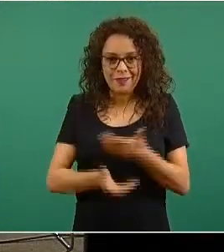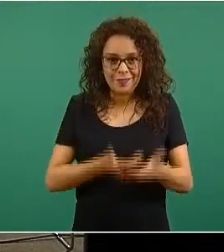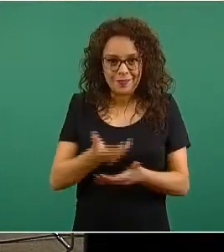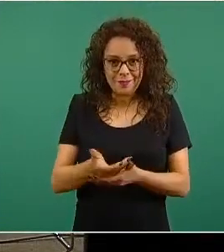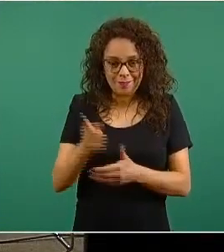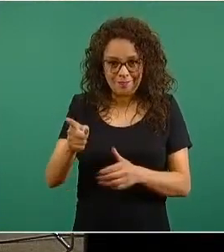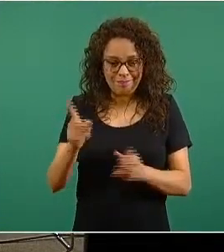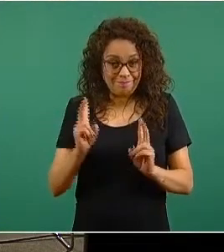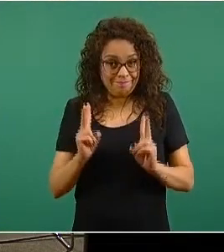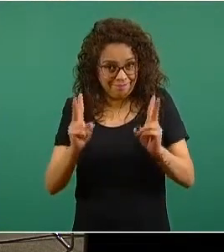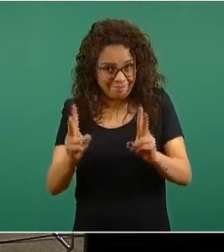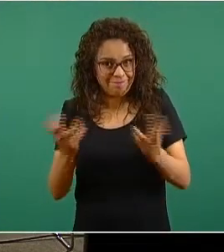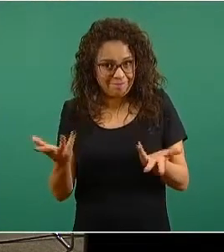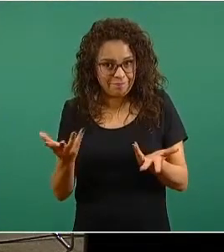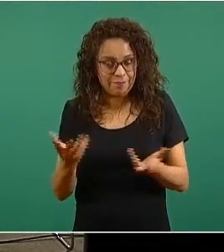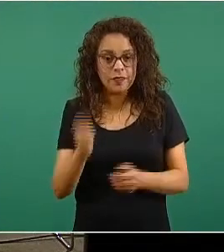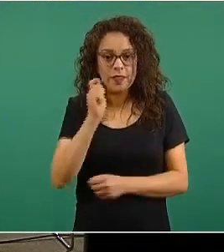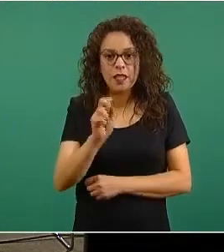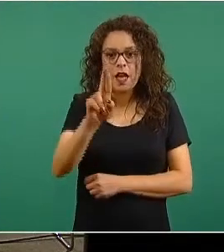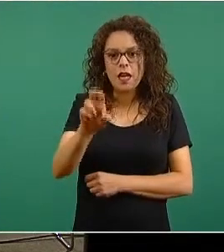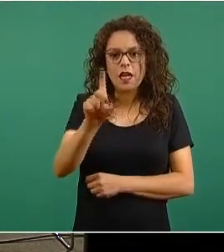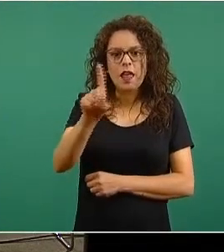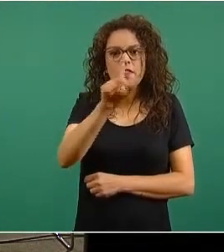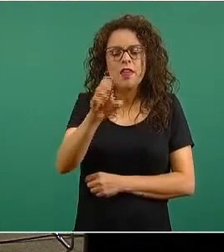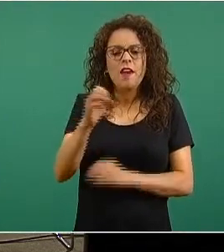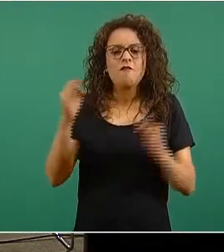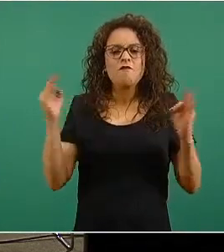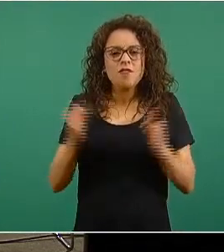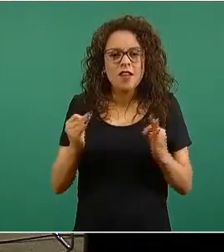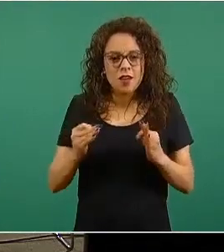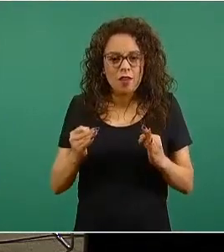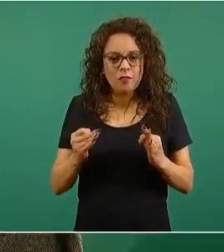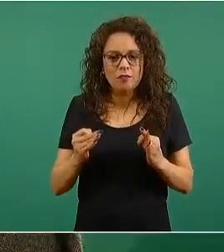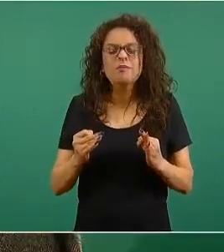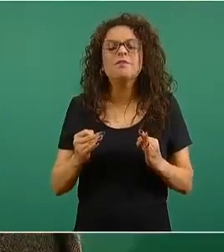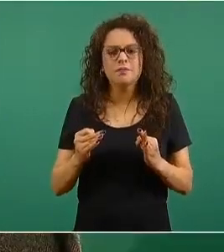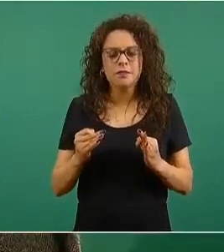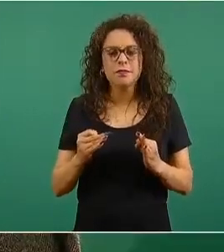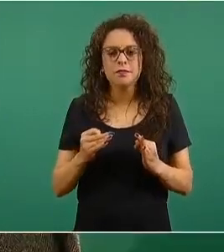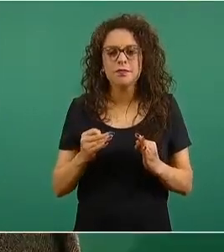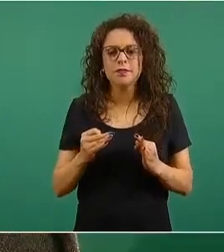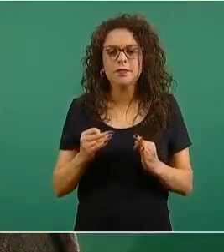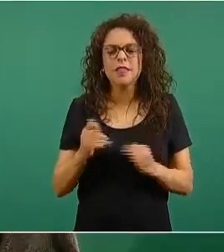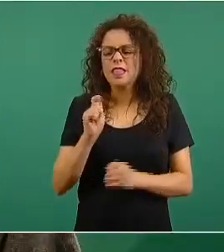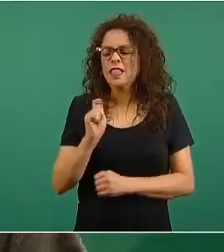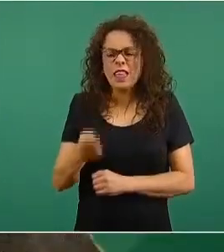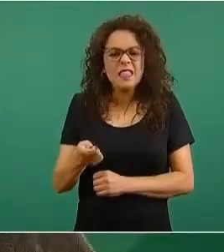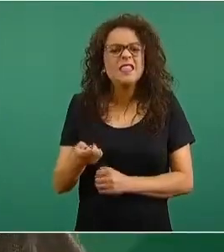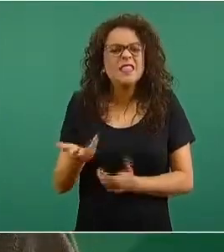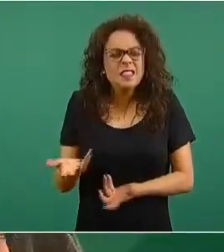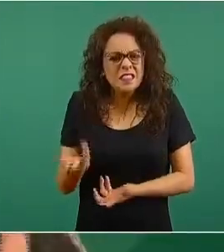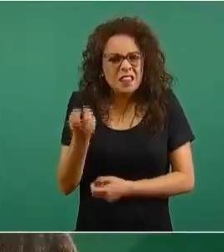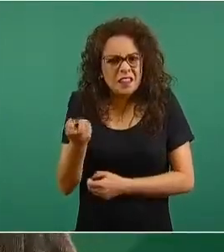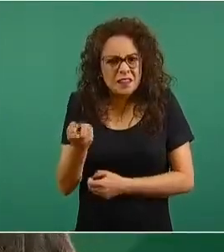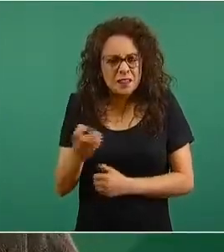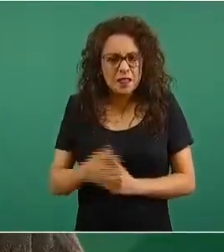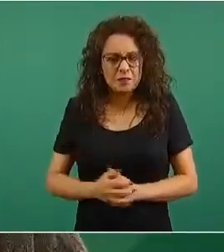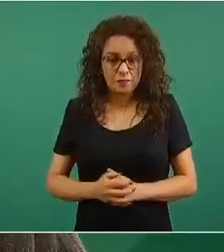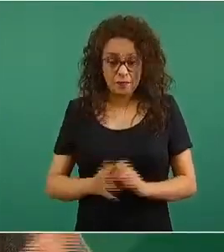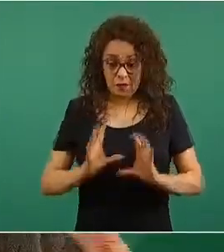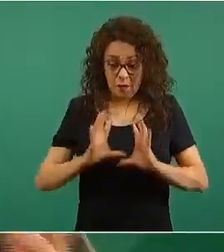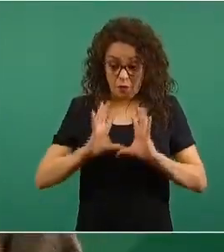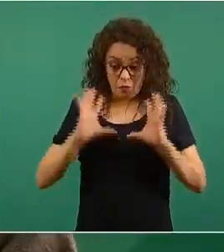frío, vamos a comentar para referencia de todo el mundo, la red de frío se refiere a el